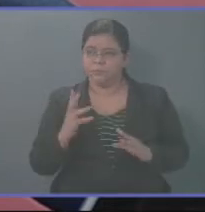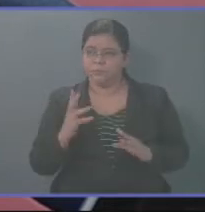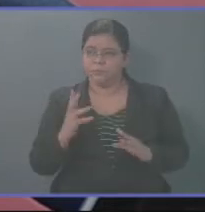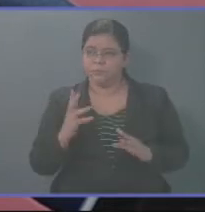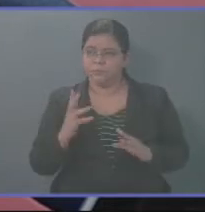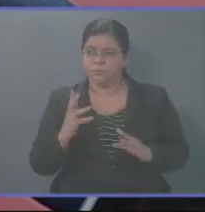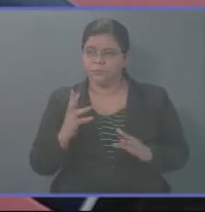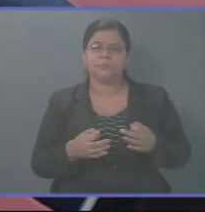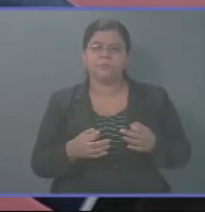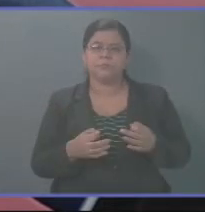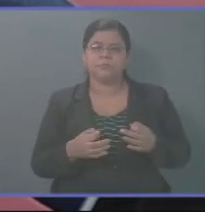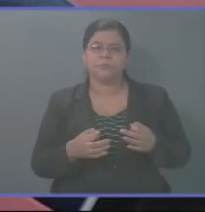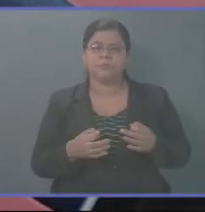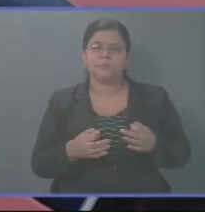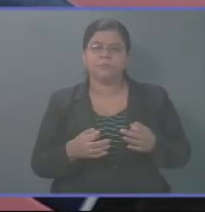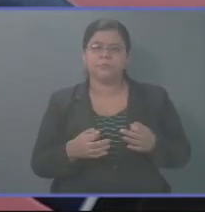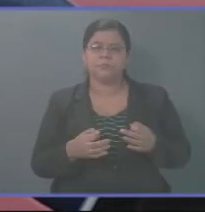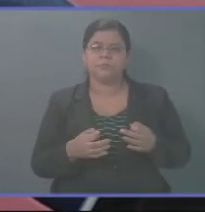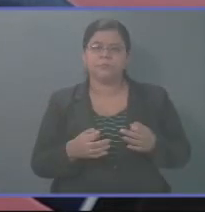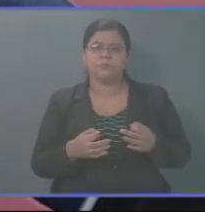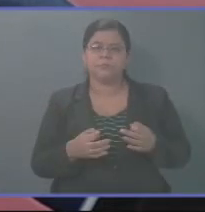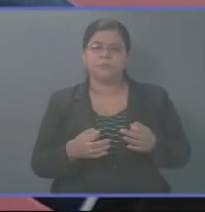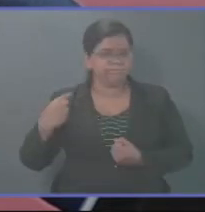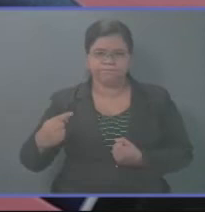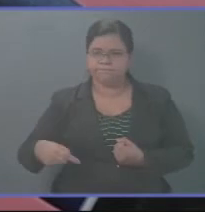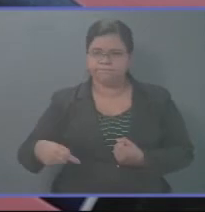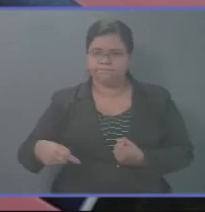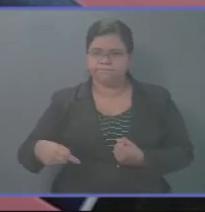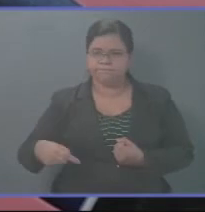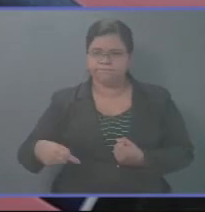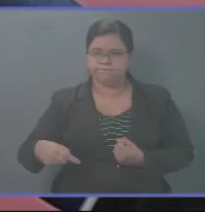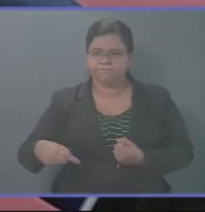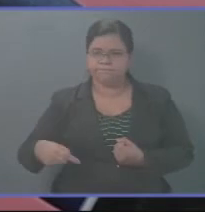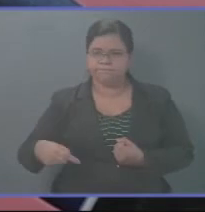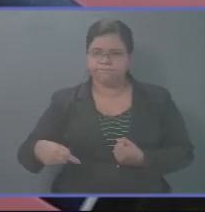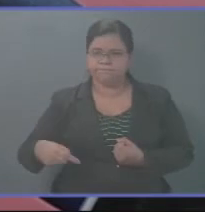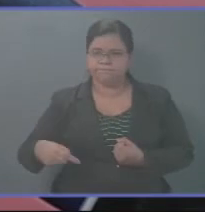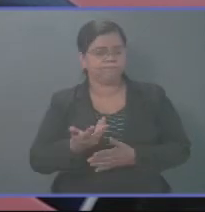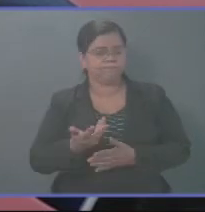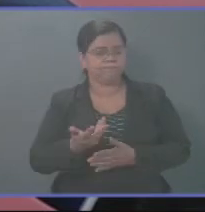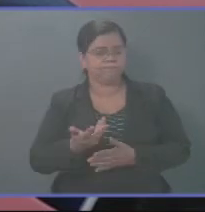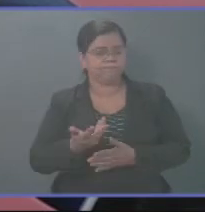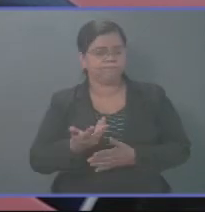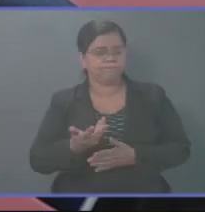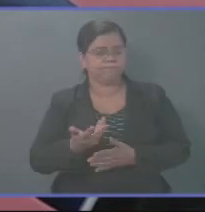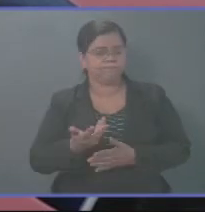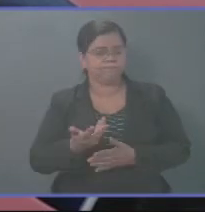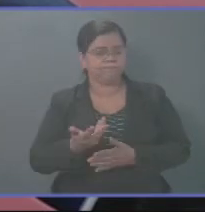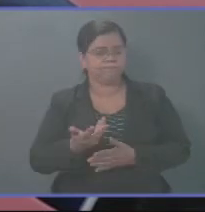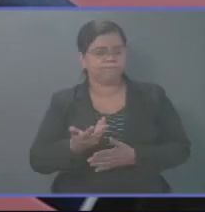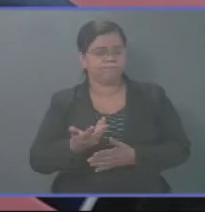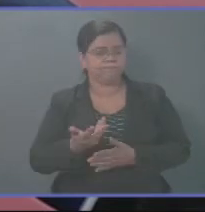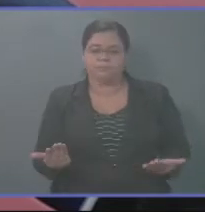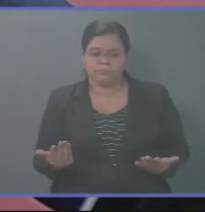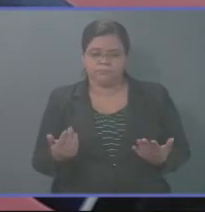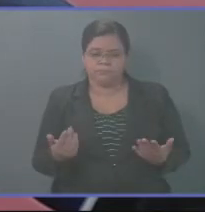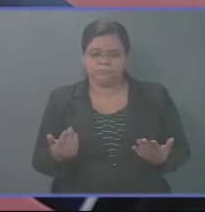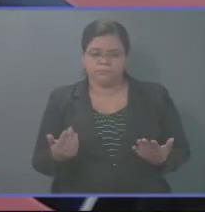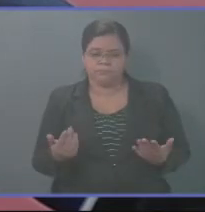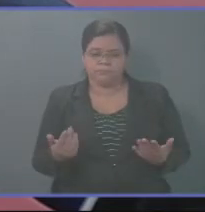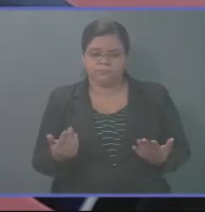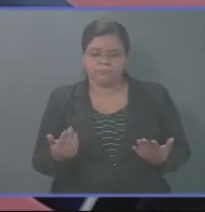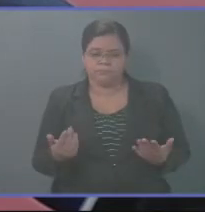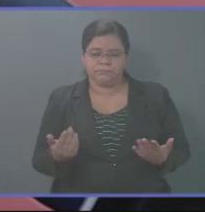de apoyar incondicionalmente todos los esfuerzos que vayan para poder hacerle frente a